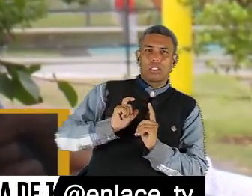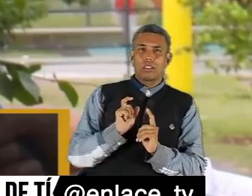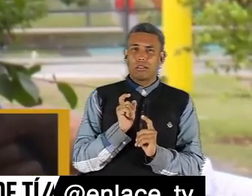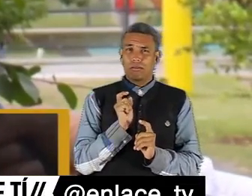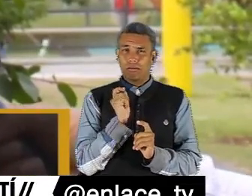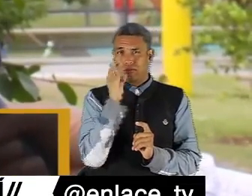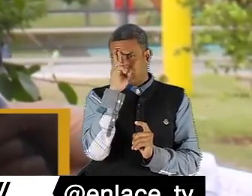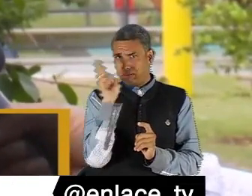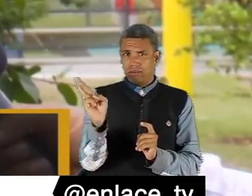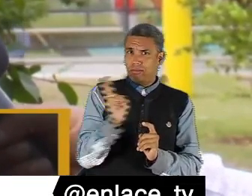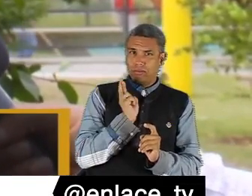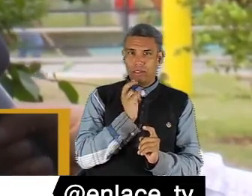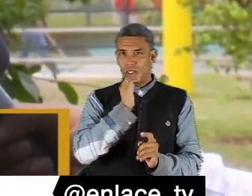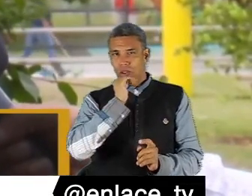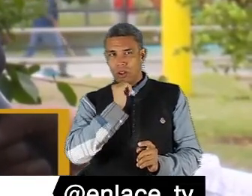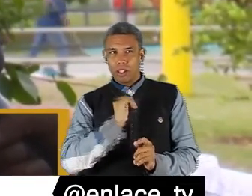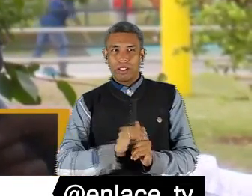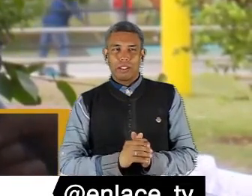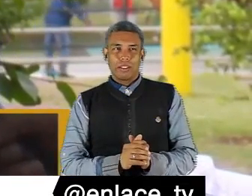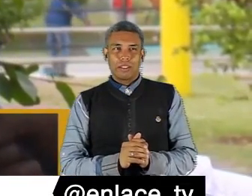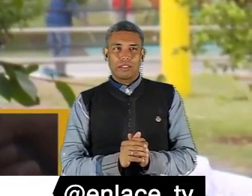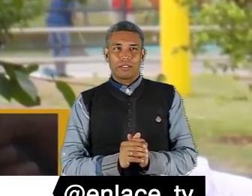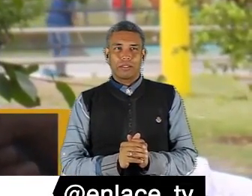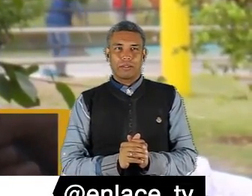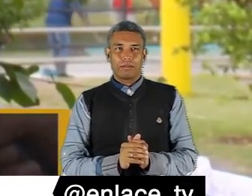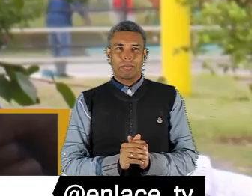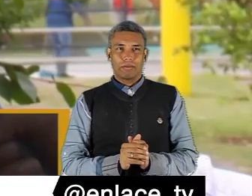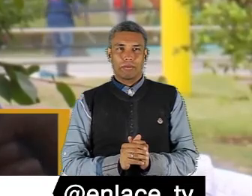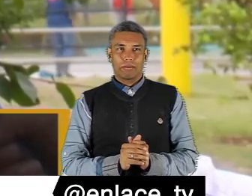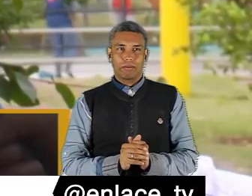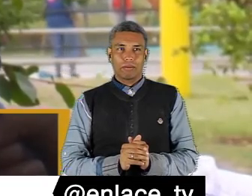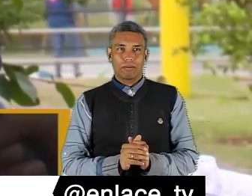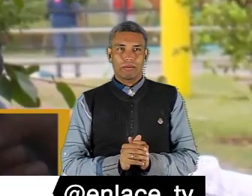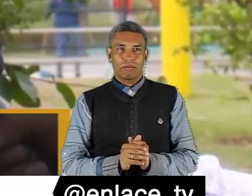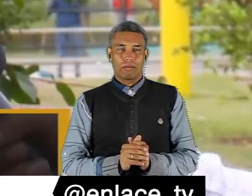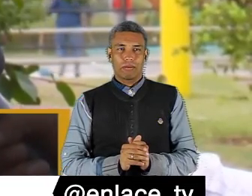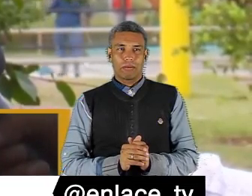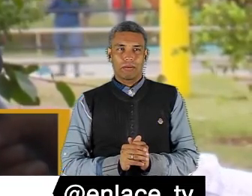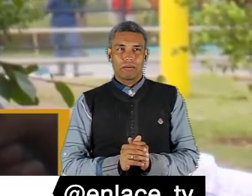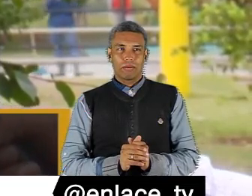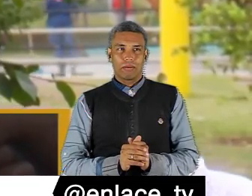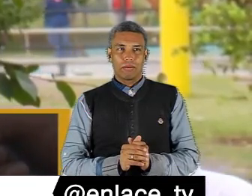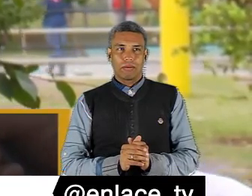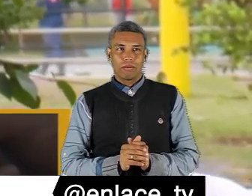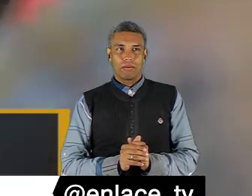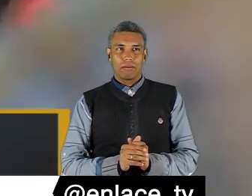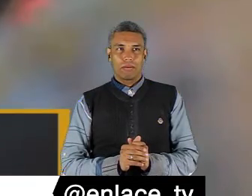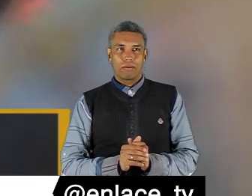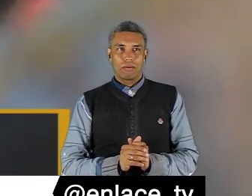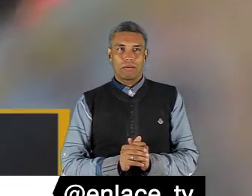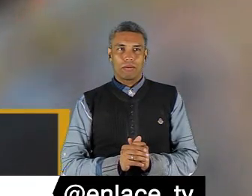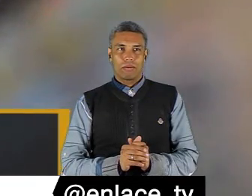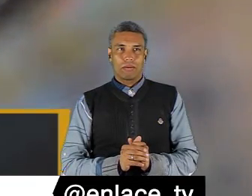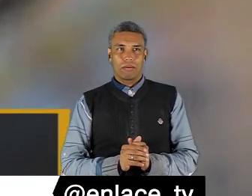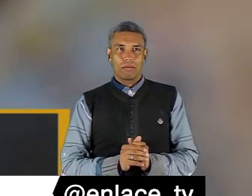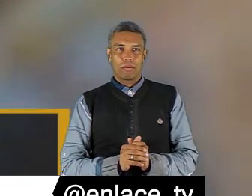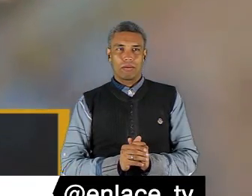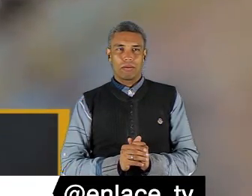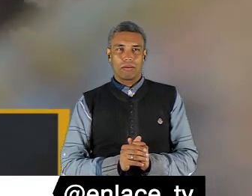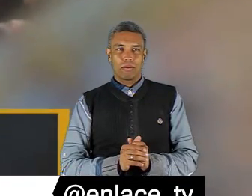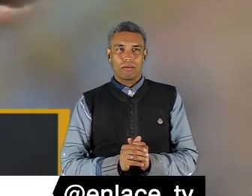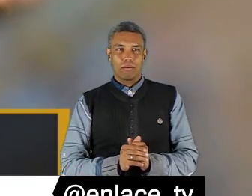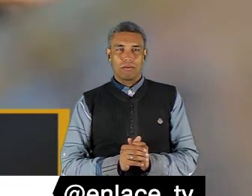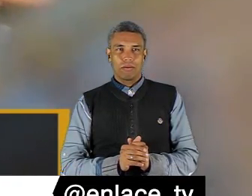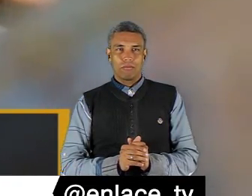irrespetuosos. Como es el movimiento que hizo, que todo el mundo ya lo vio. La versión de los usuarios afectados